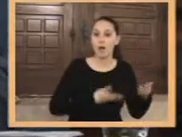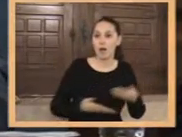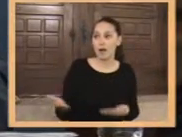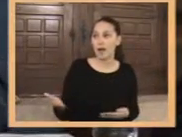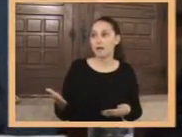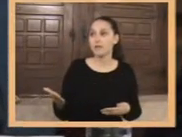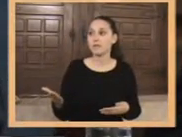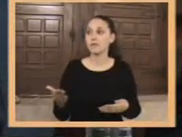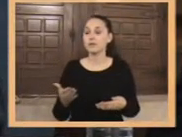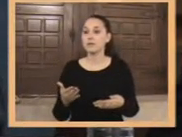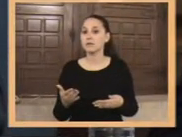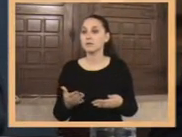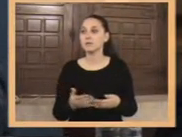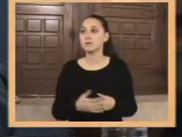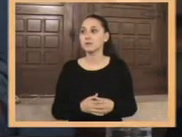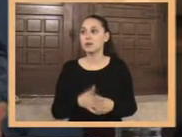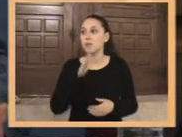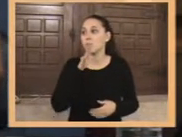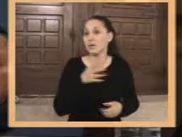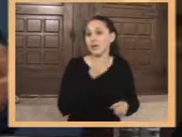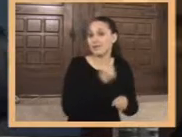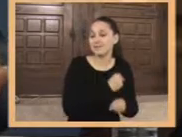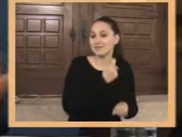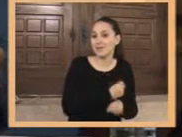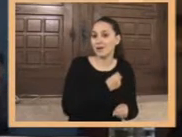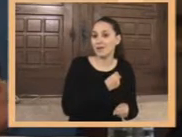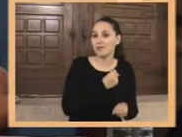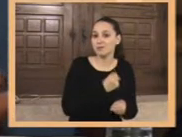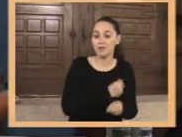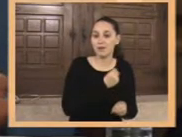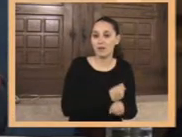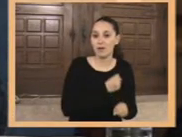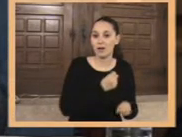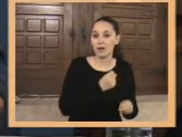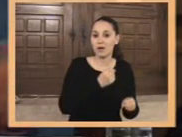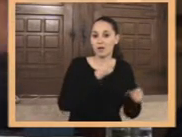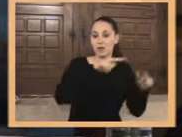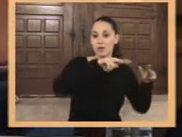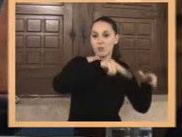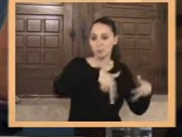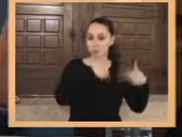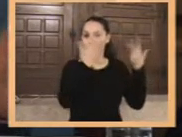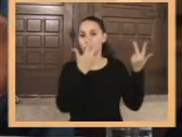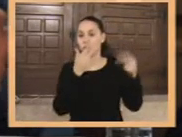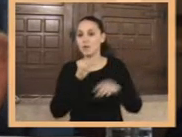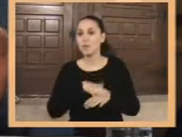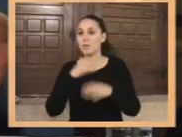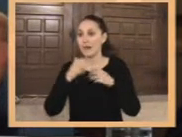asistencia desde el punto de vista laboral. Y encima adaptarla a nuestras agendas personales. Ya es de traca. Y encima de